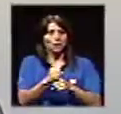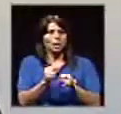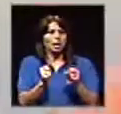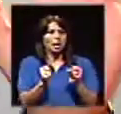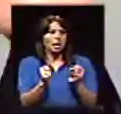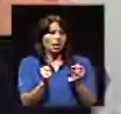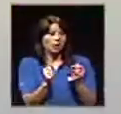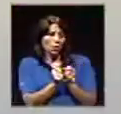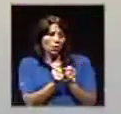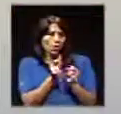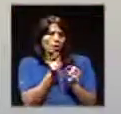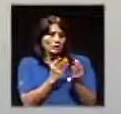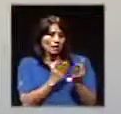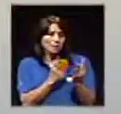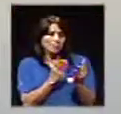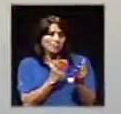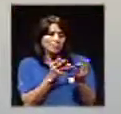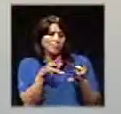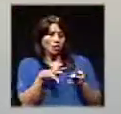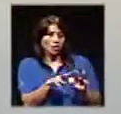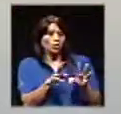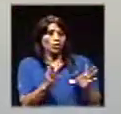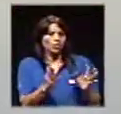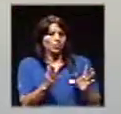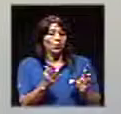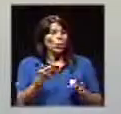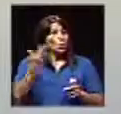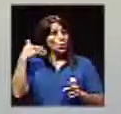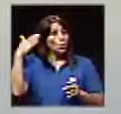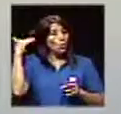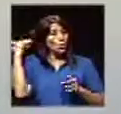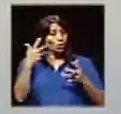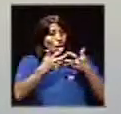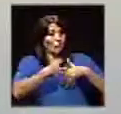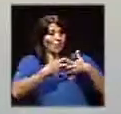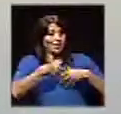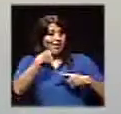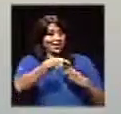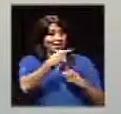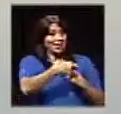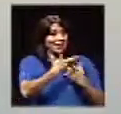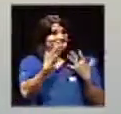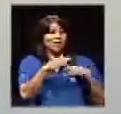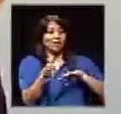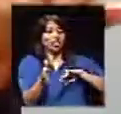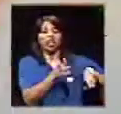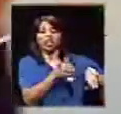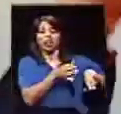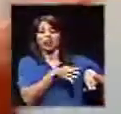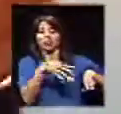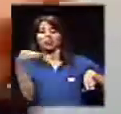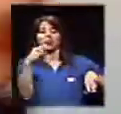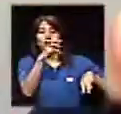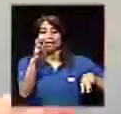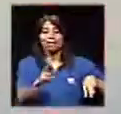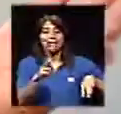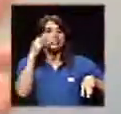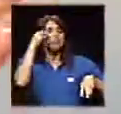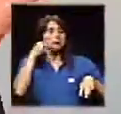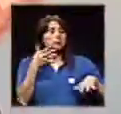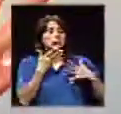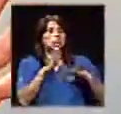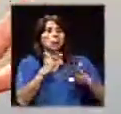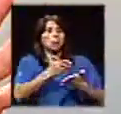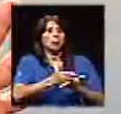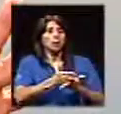método. Y cuando la compañía bananera se marchó de Costa Rica, se pensó que el asunto, y ustedes, ya no en